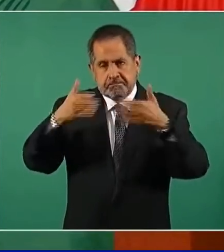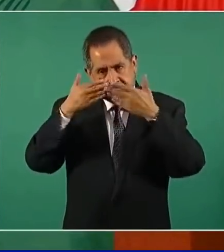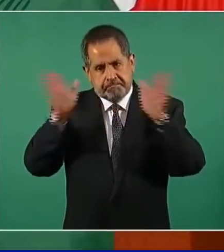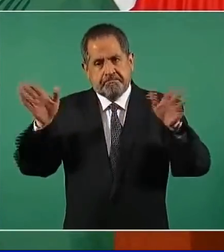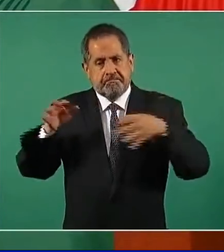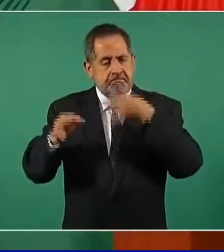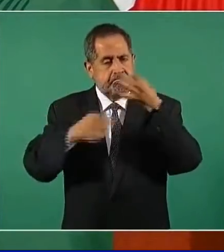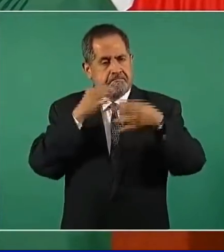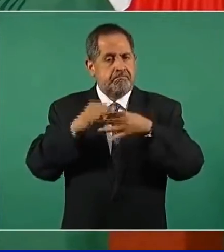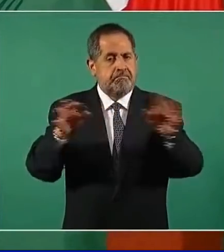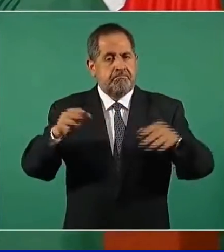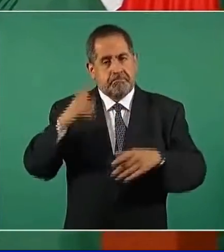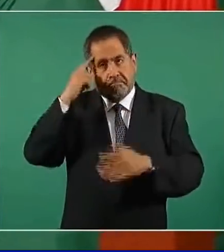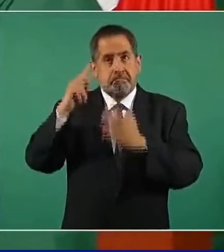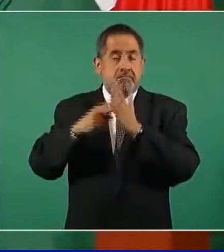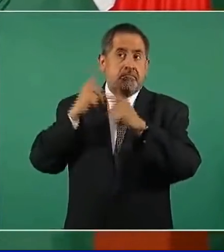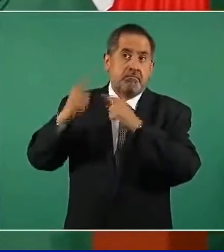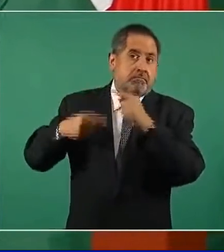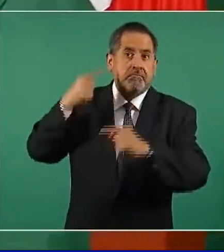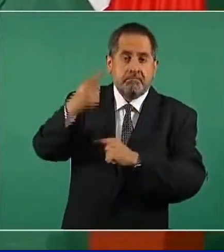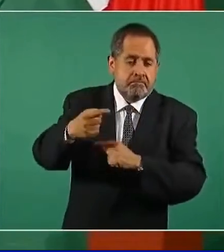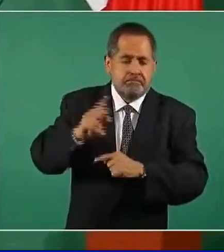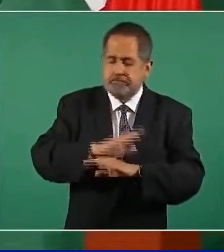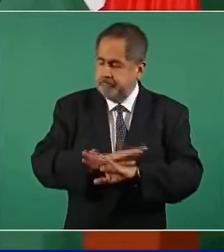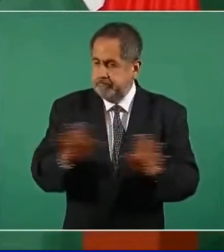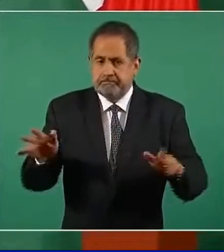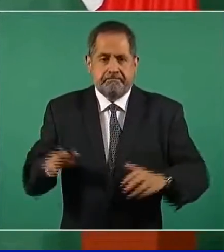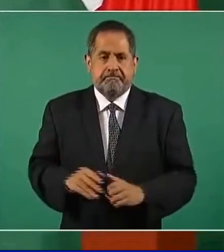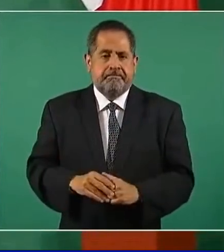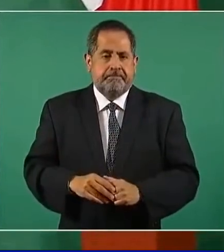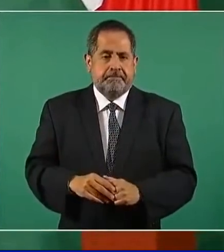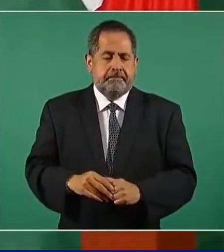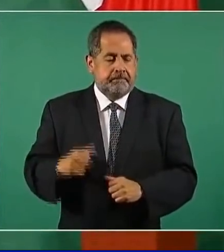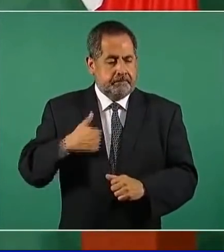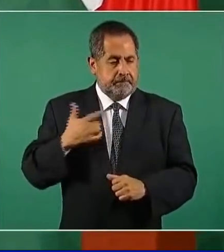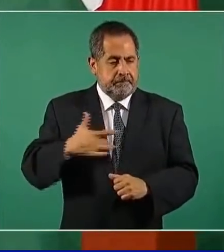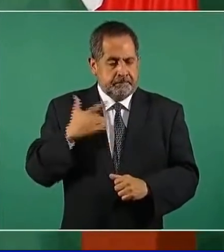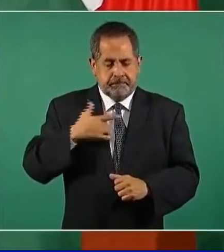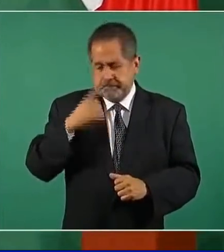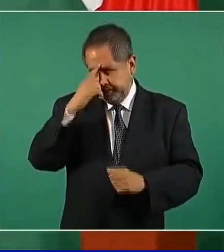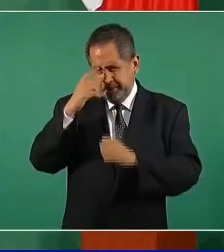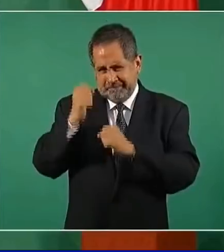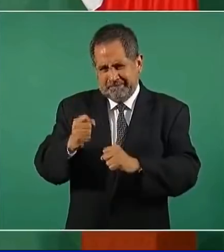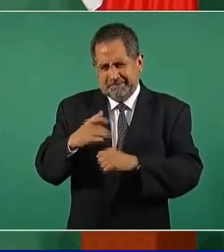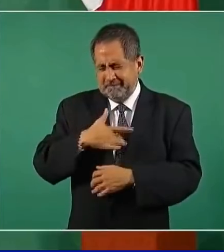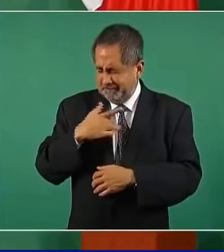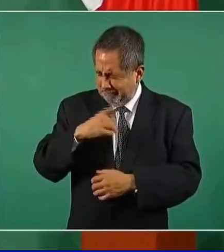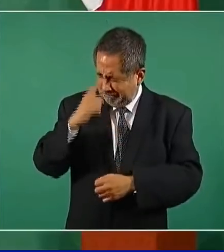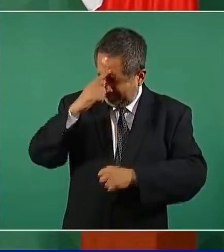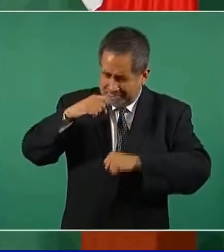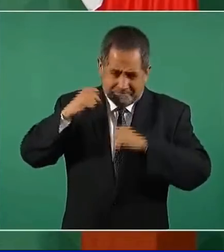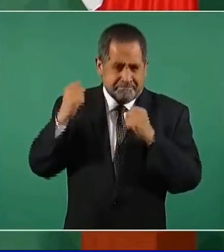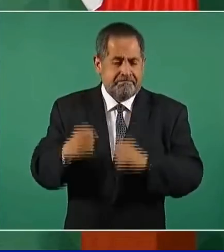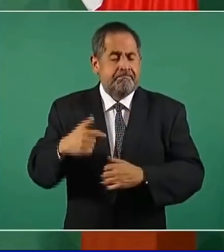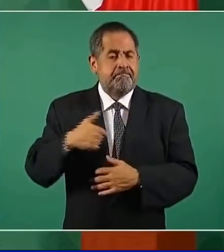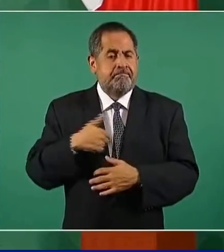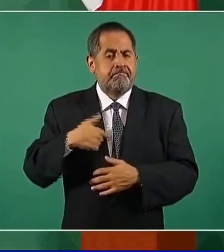para que no se repita, porque yo estoy convencido, absolutamente convencido,